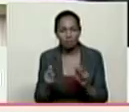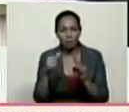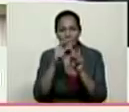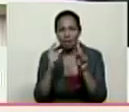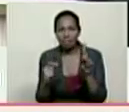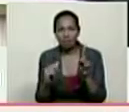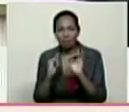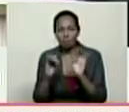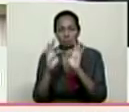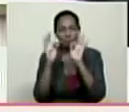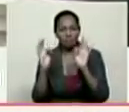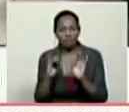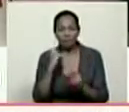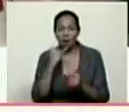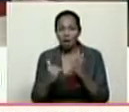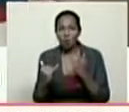Miren,